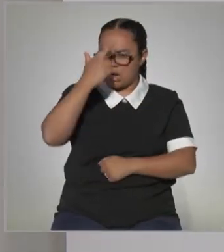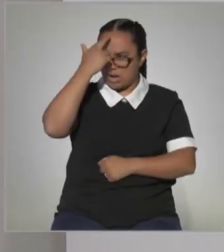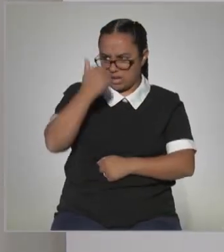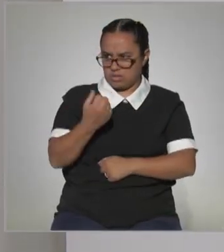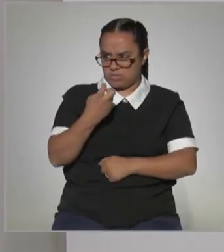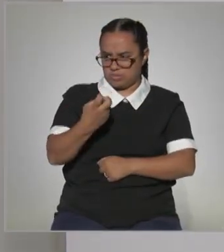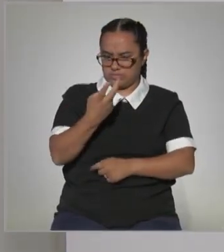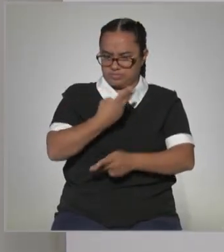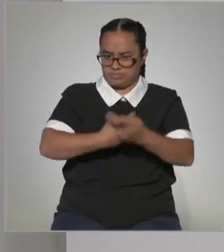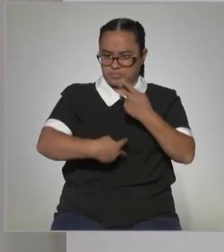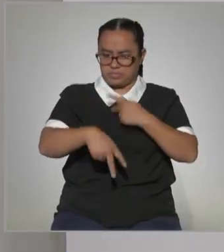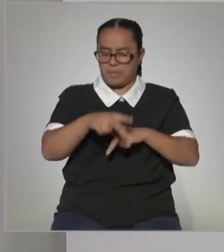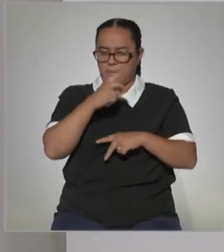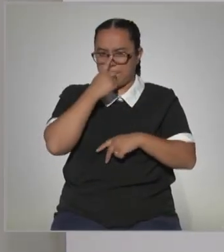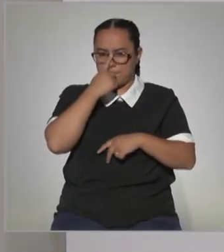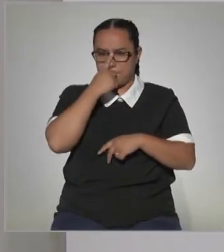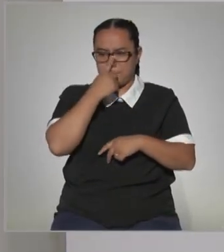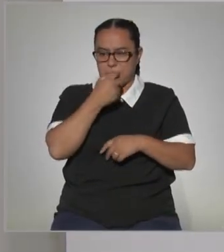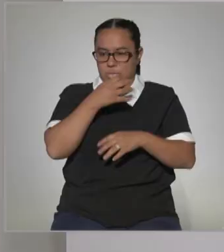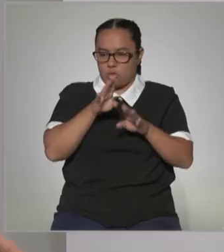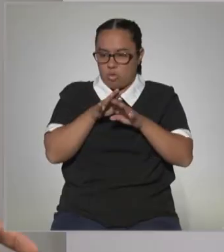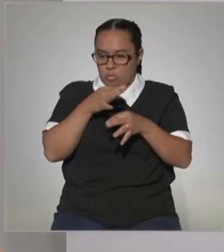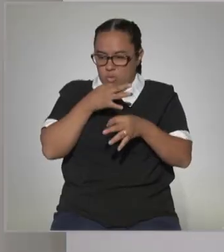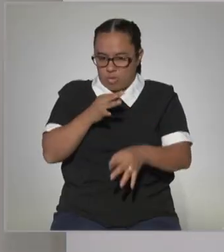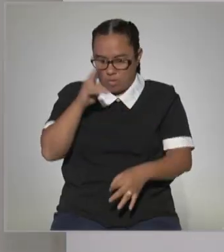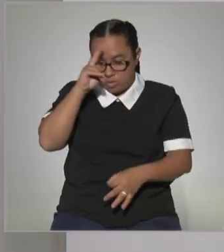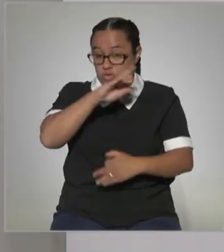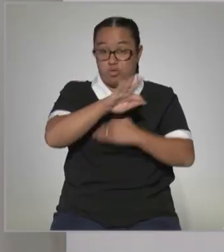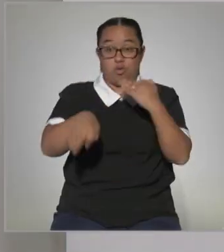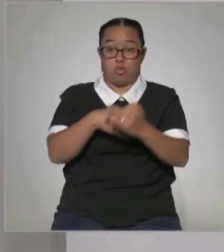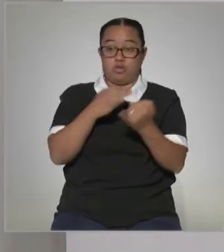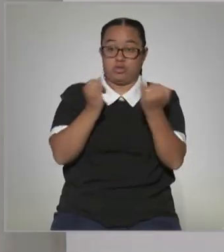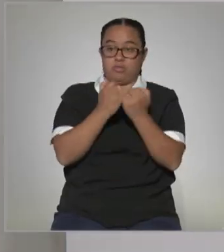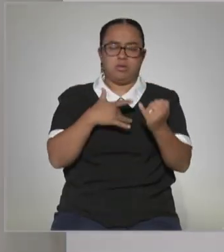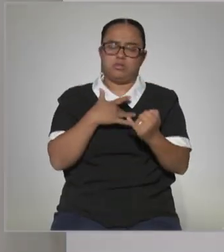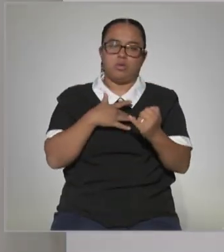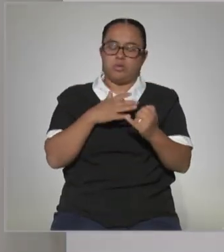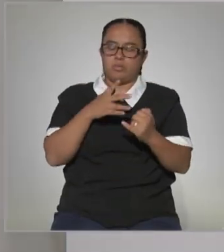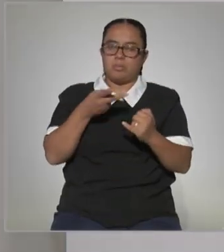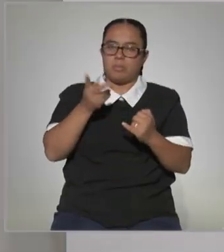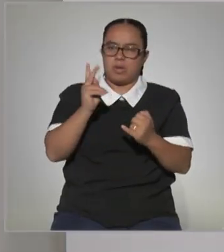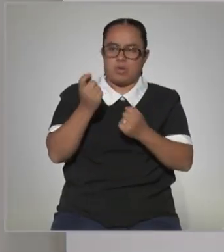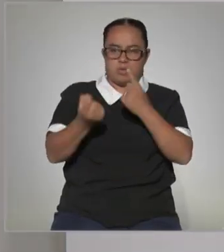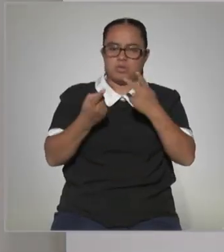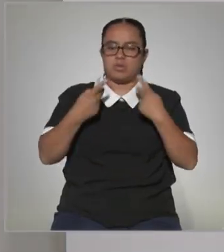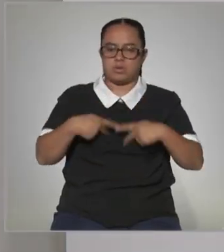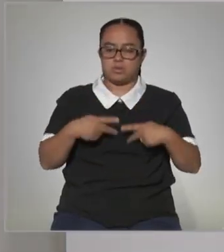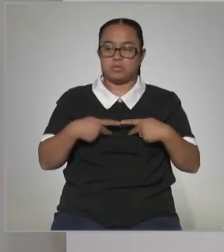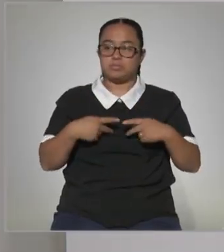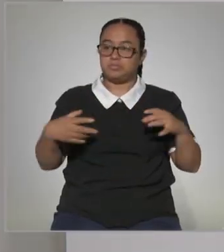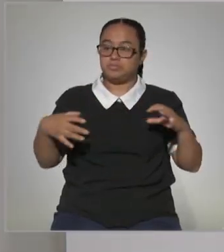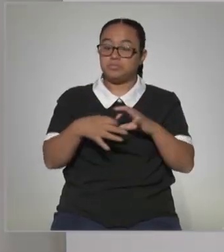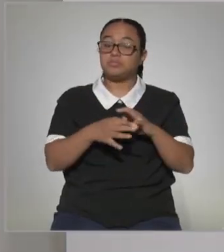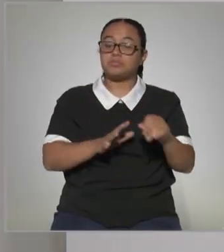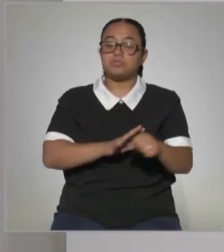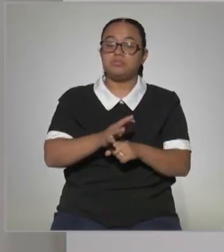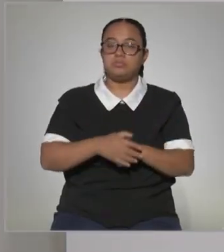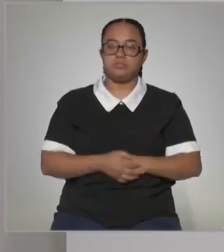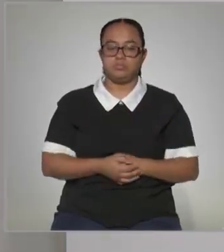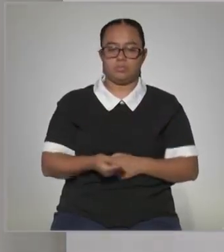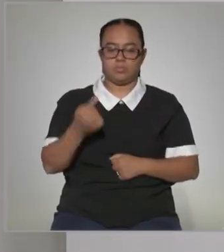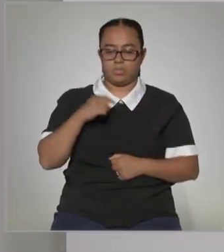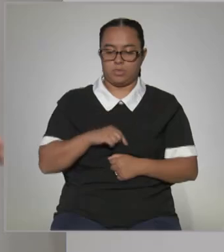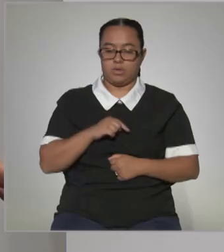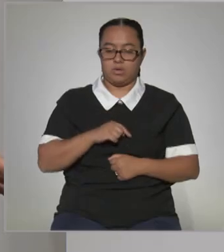generan una posible adicción, porque no le sucede a todo el mundo ni todo el tiempo, es también asociado a la liberación de